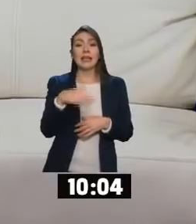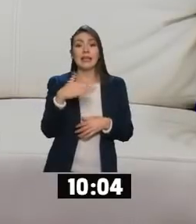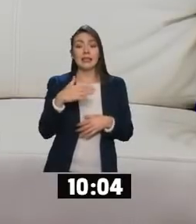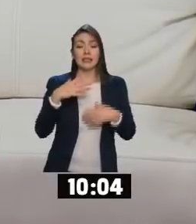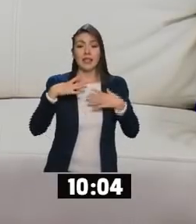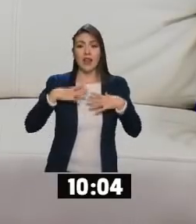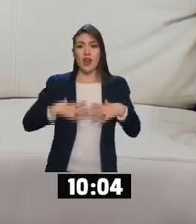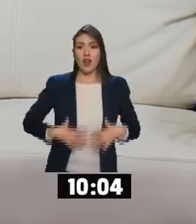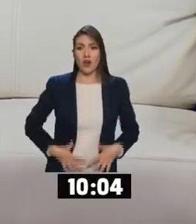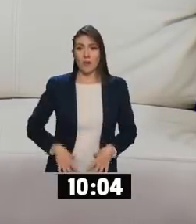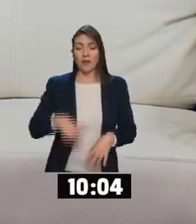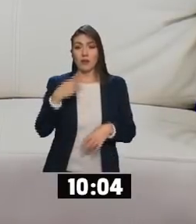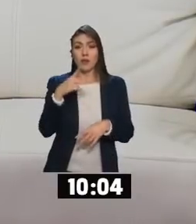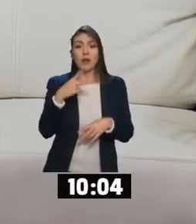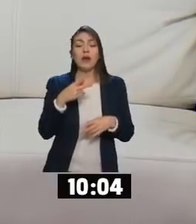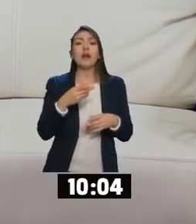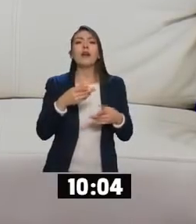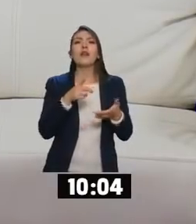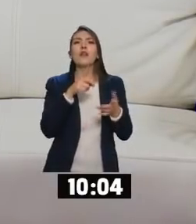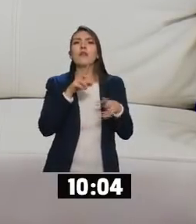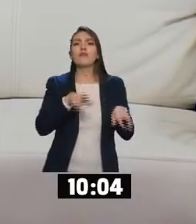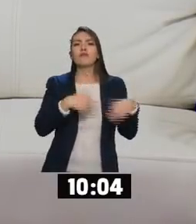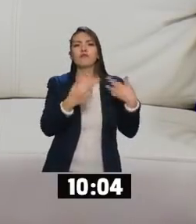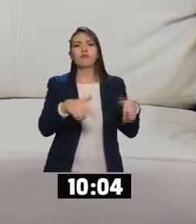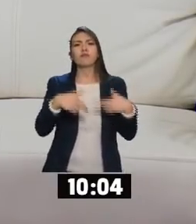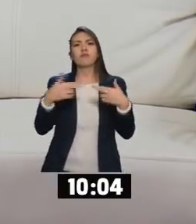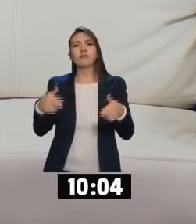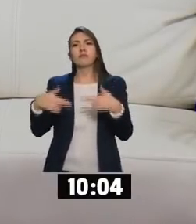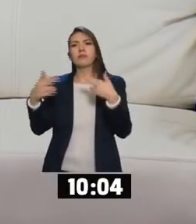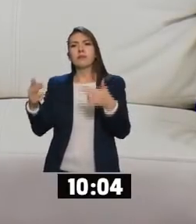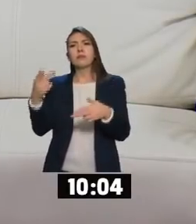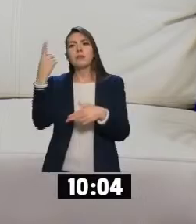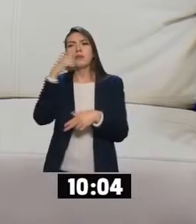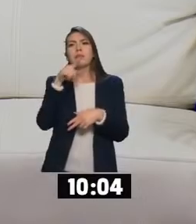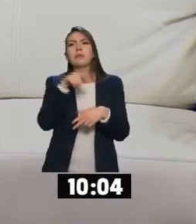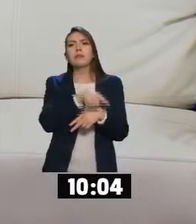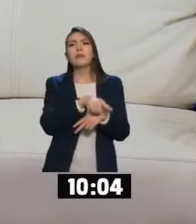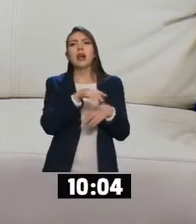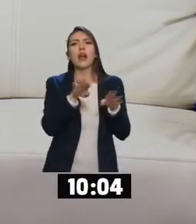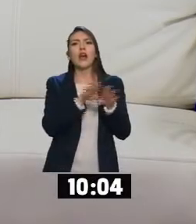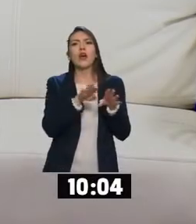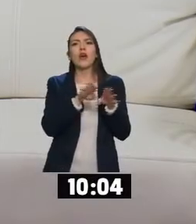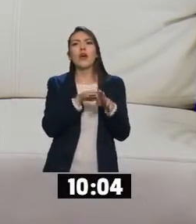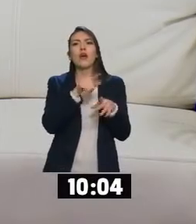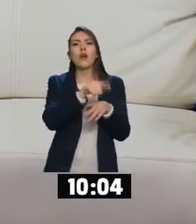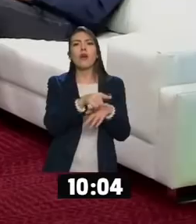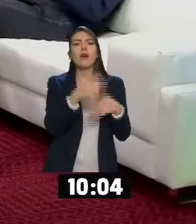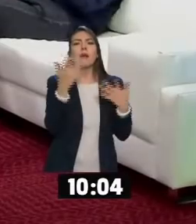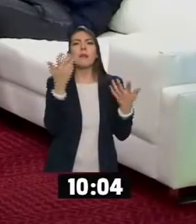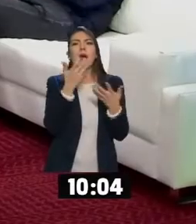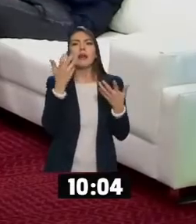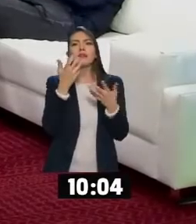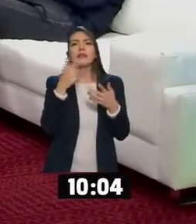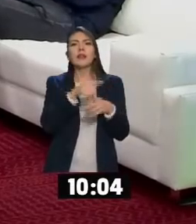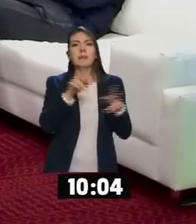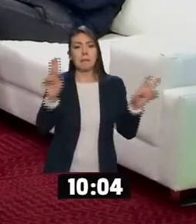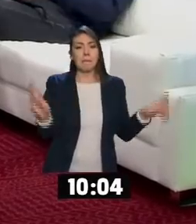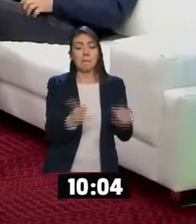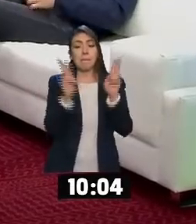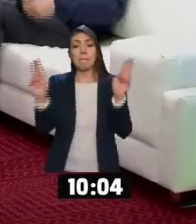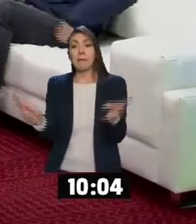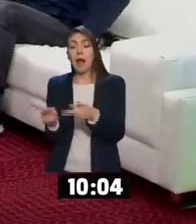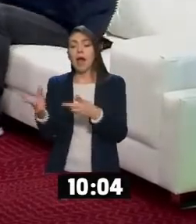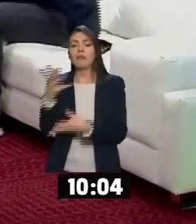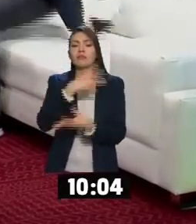fundaciones de ayuda comunitaria, de ayuda social y demás, para que los subasten y tengan y puedan obtener dinero para. Entonces, ¡un aplauso para